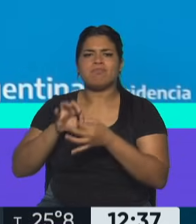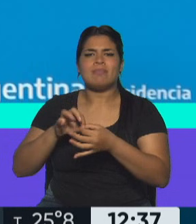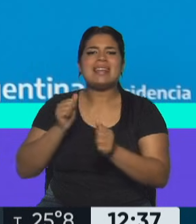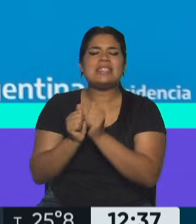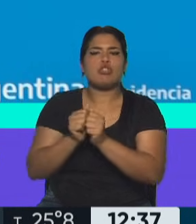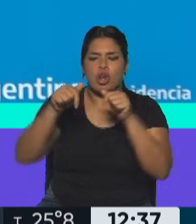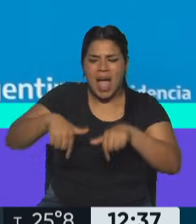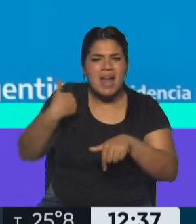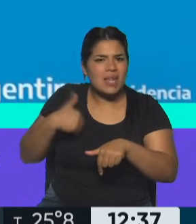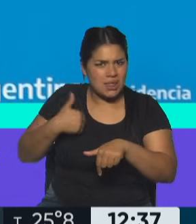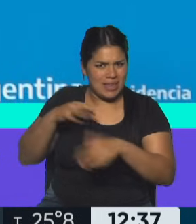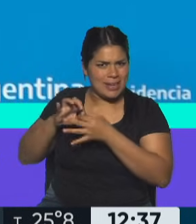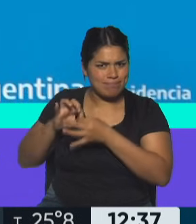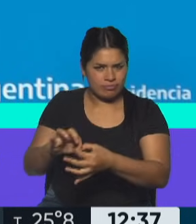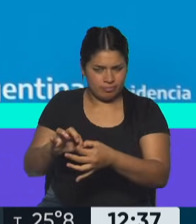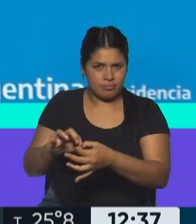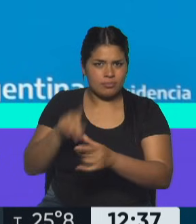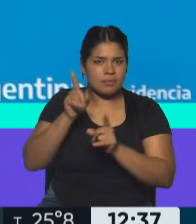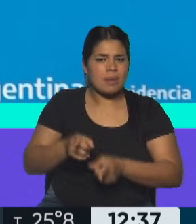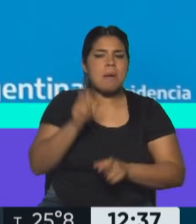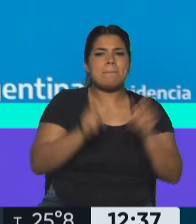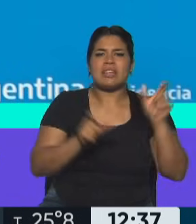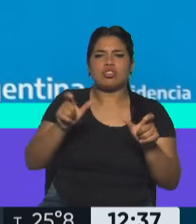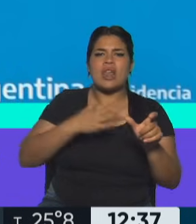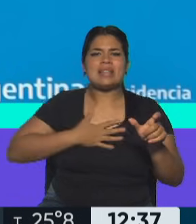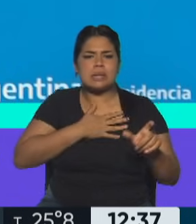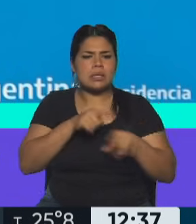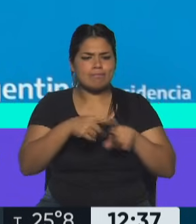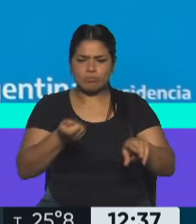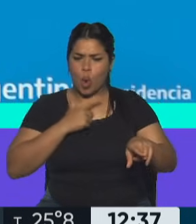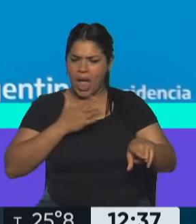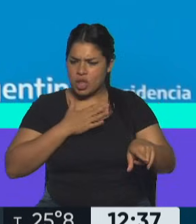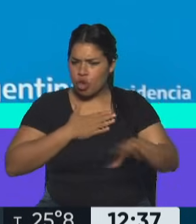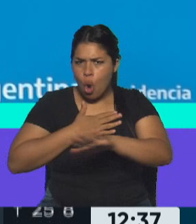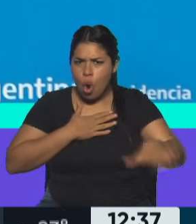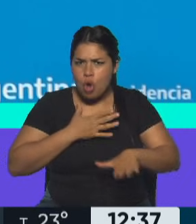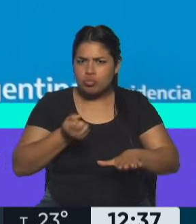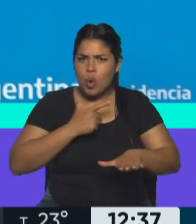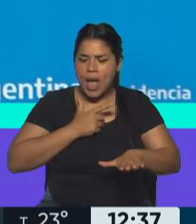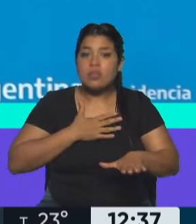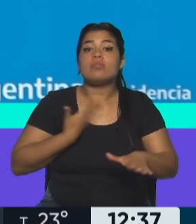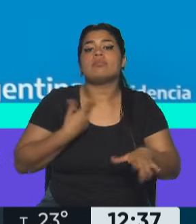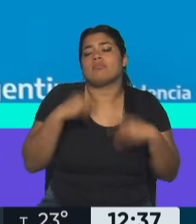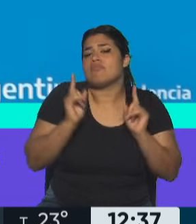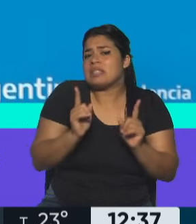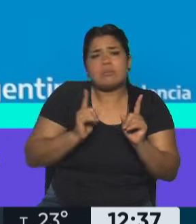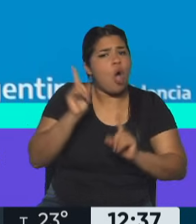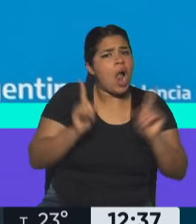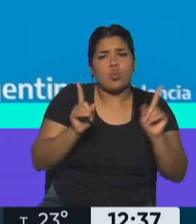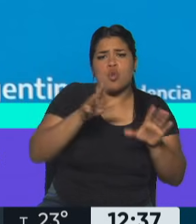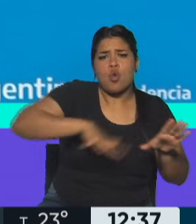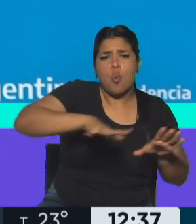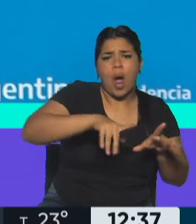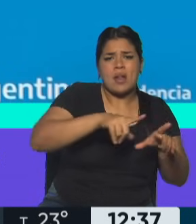diferentes conflictos de quienes se sienten propietarios de determinadas tierras. Incluso algunas de las tierras no son propiedad privada, sino